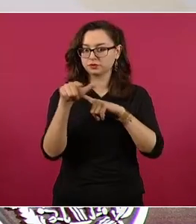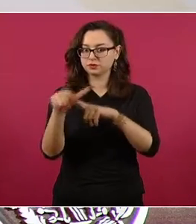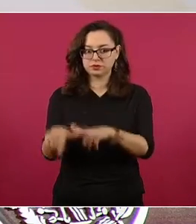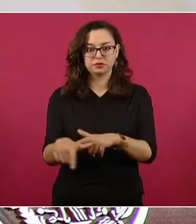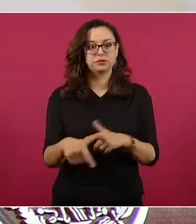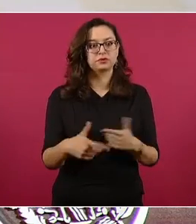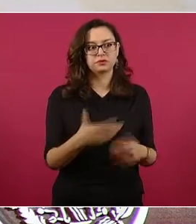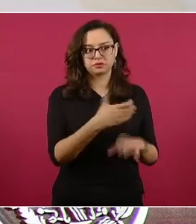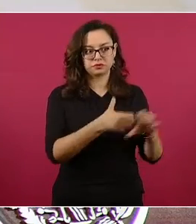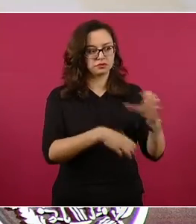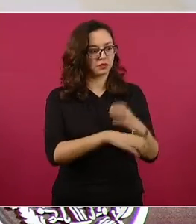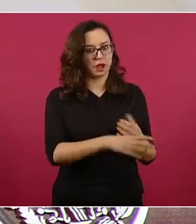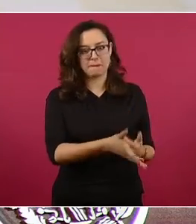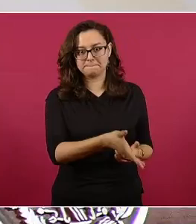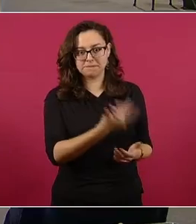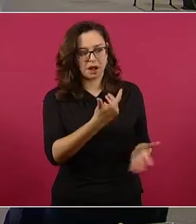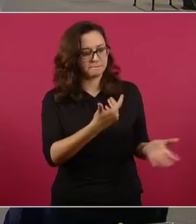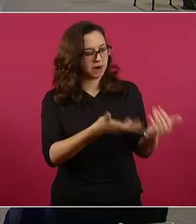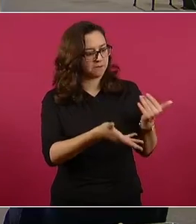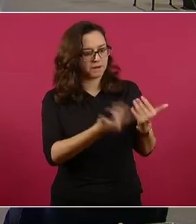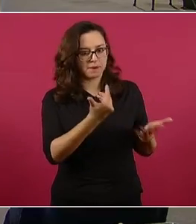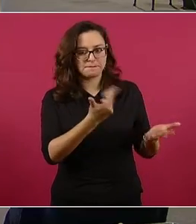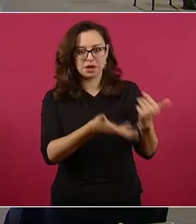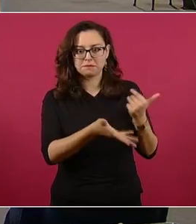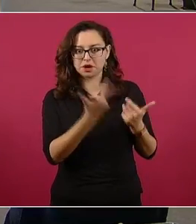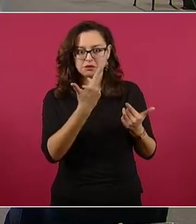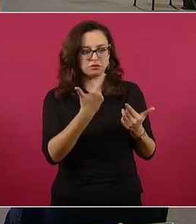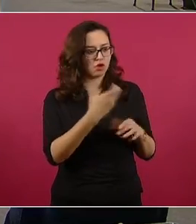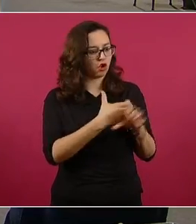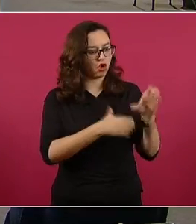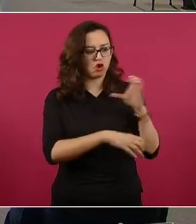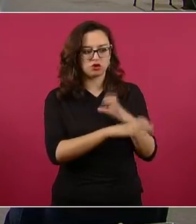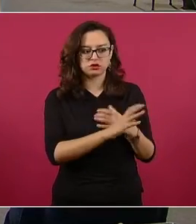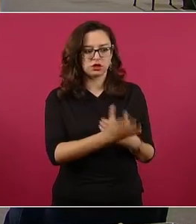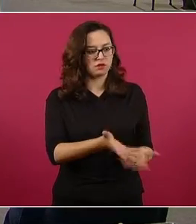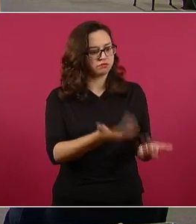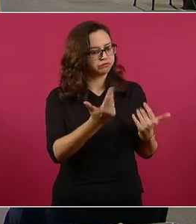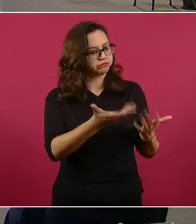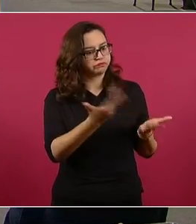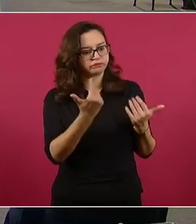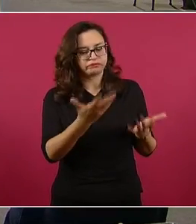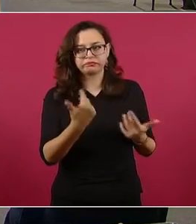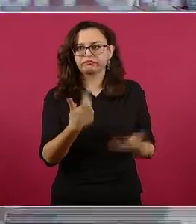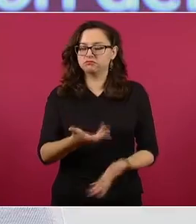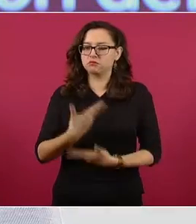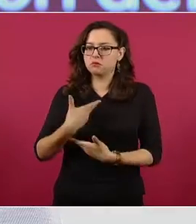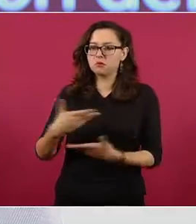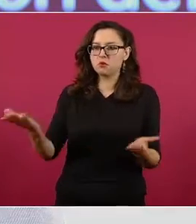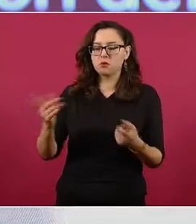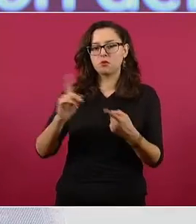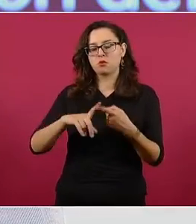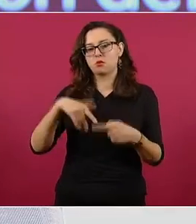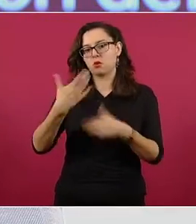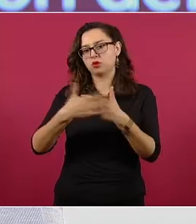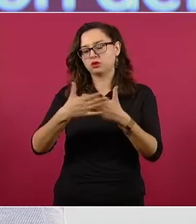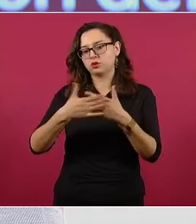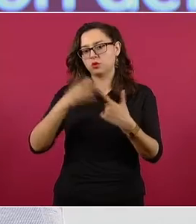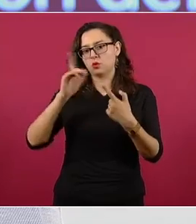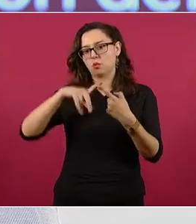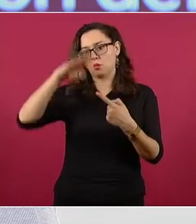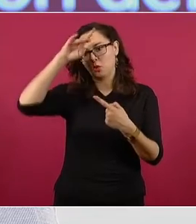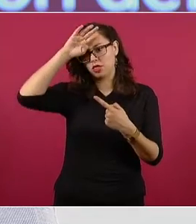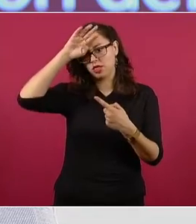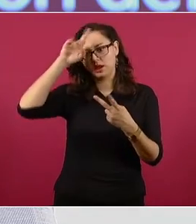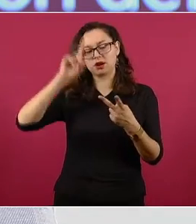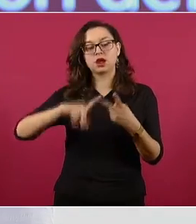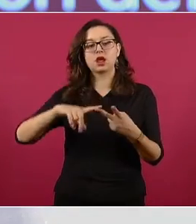y próximamente cerrarán en Monterrey, Nuevo León y en Manzanillo, Colima. Solamente finalmente